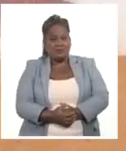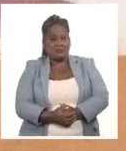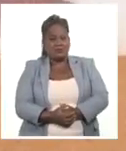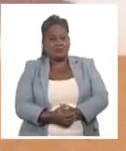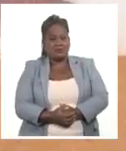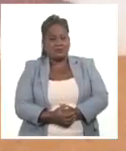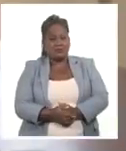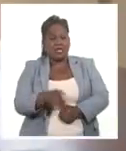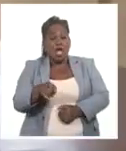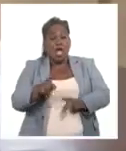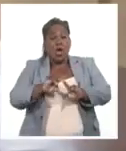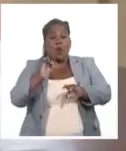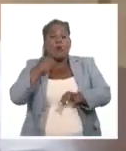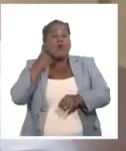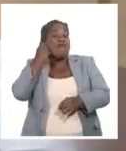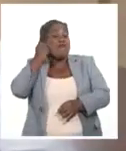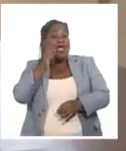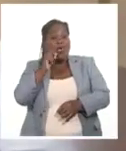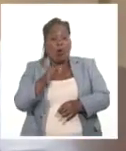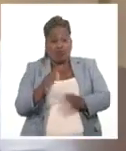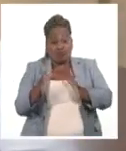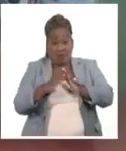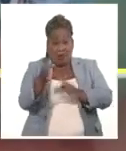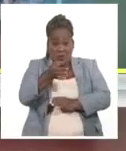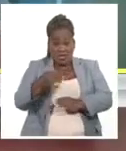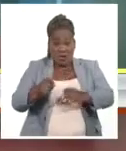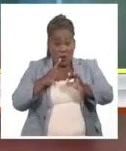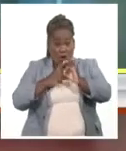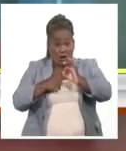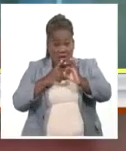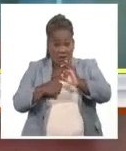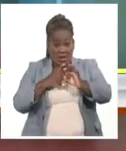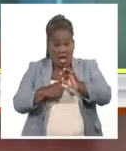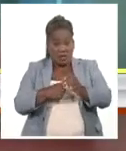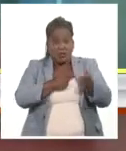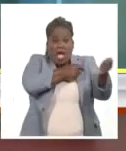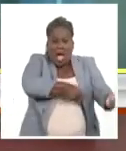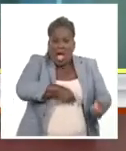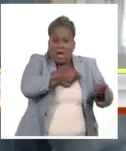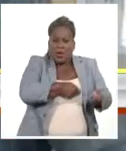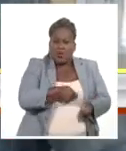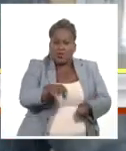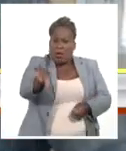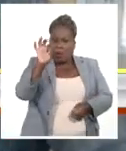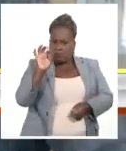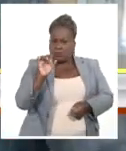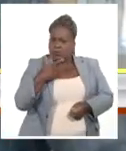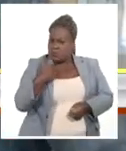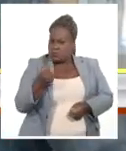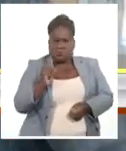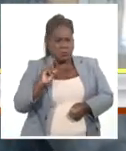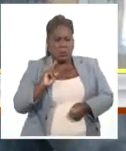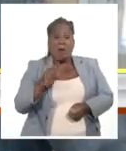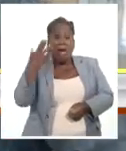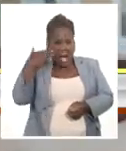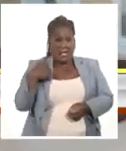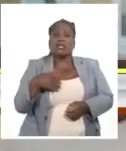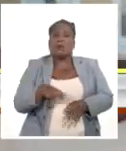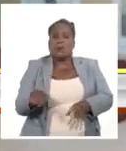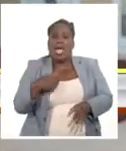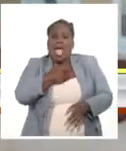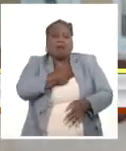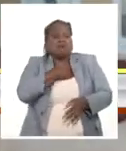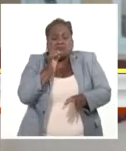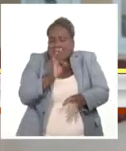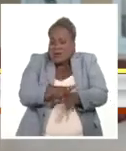Para Wilfredo Enrique Toledano Guerra, la agricultura no fue su primera opción, pero sí su decisión final, pues este campesino quibicanero se enamoró,